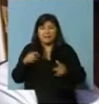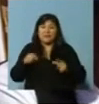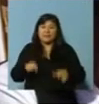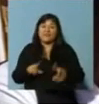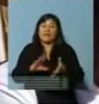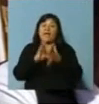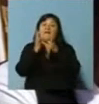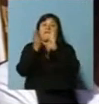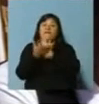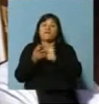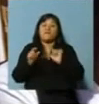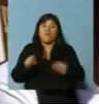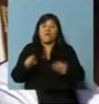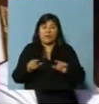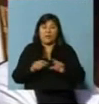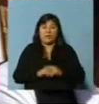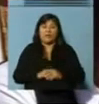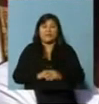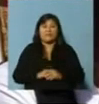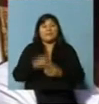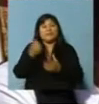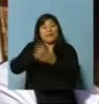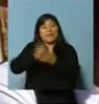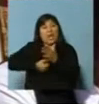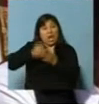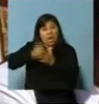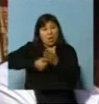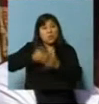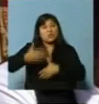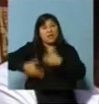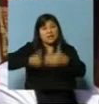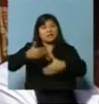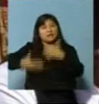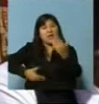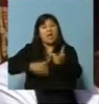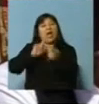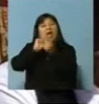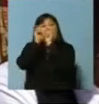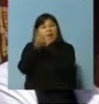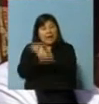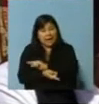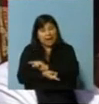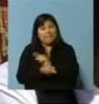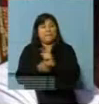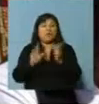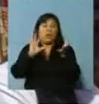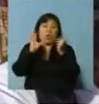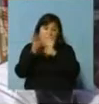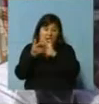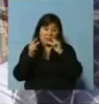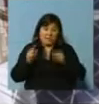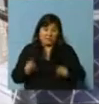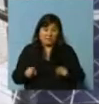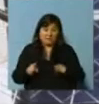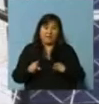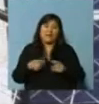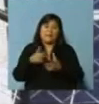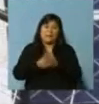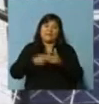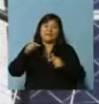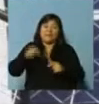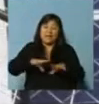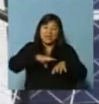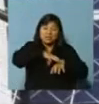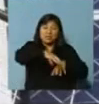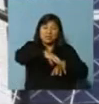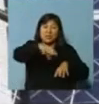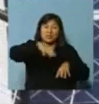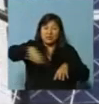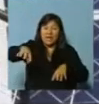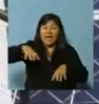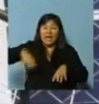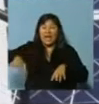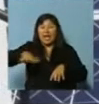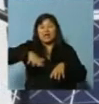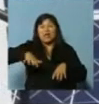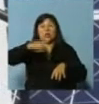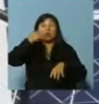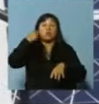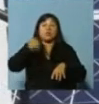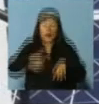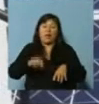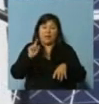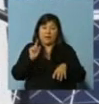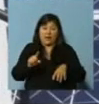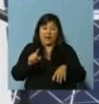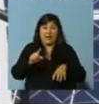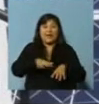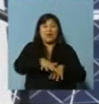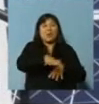modo también seguir luchando contra el cambio climático. Pero bueno, estos 9 pueblos solares, ya arrancamos en